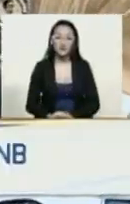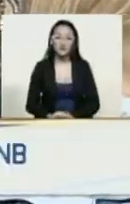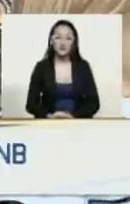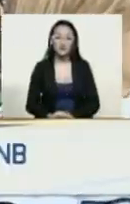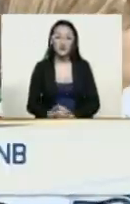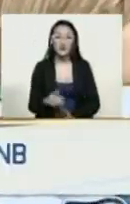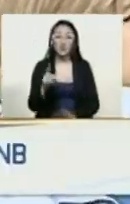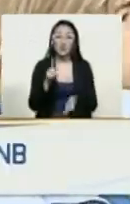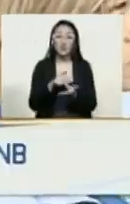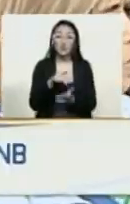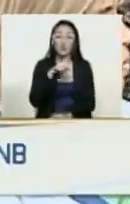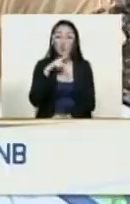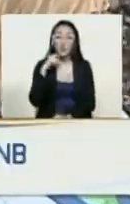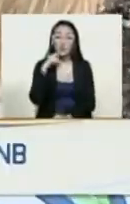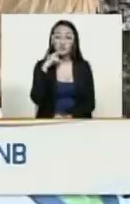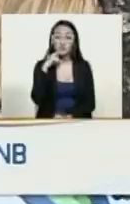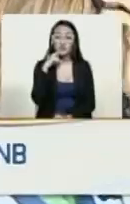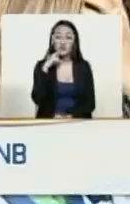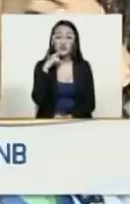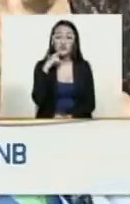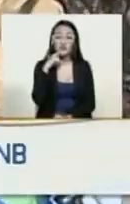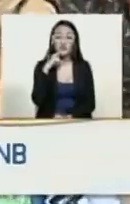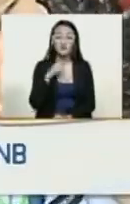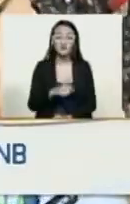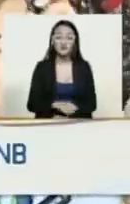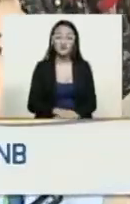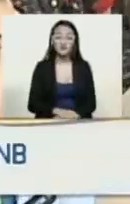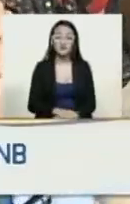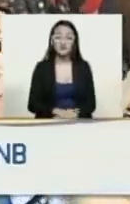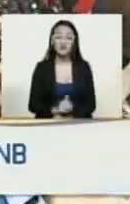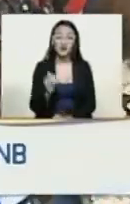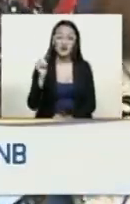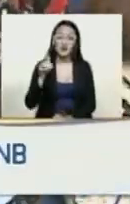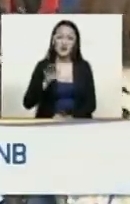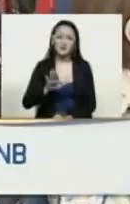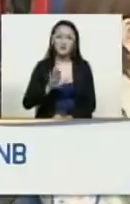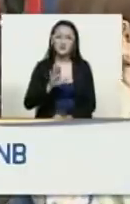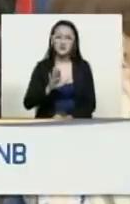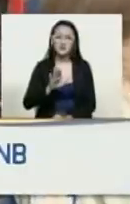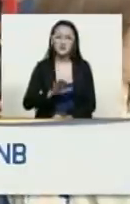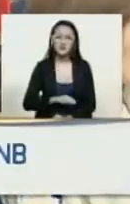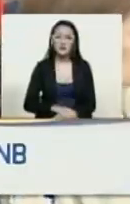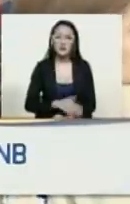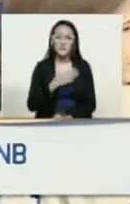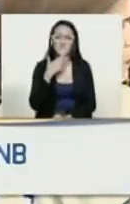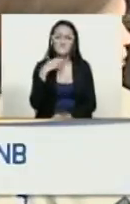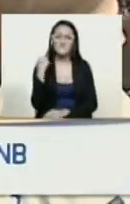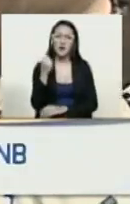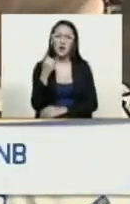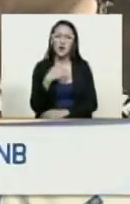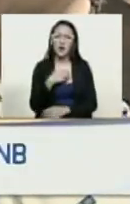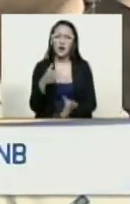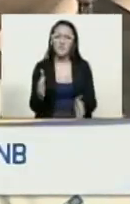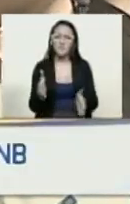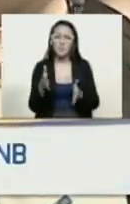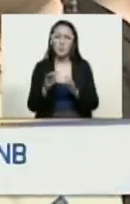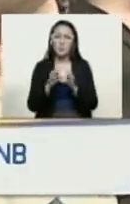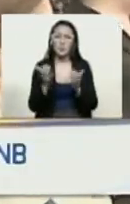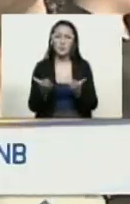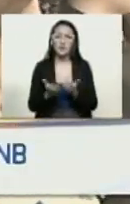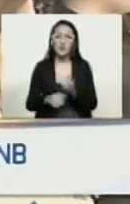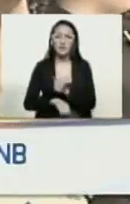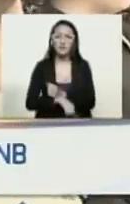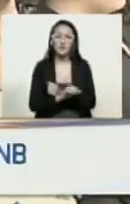En Rusia, en lo que ha sido considerado el mejor campeonato mundial